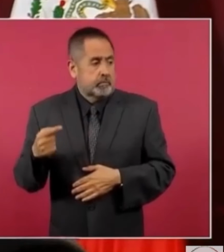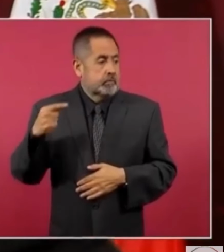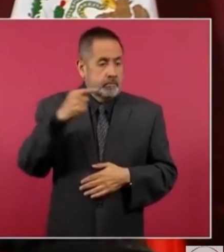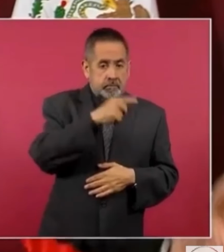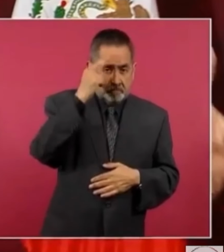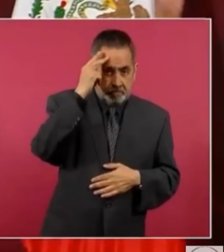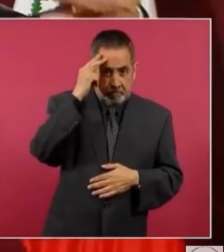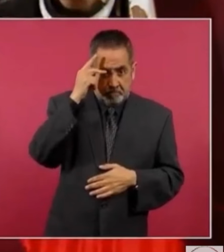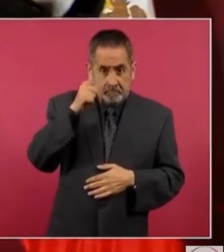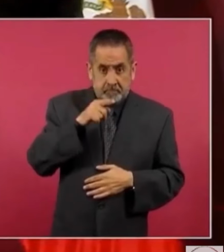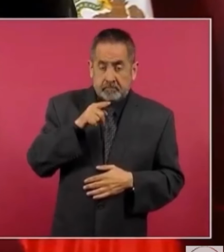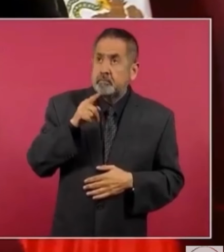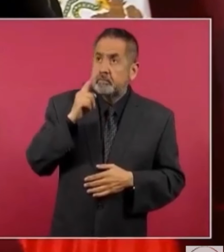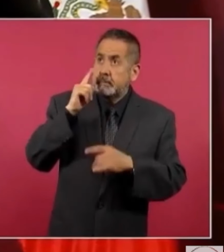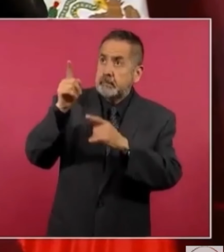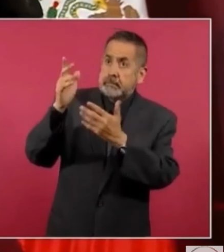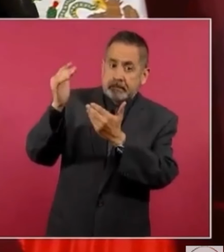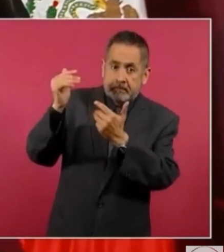van a buscar